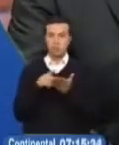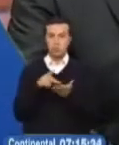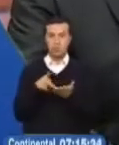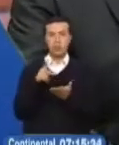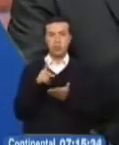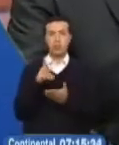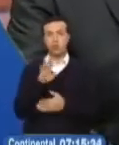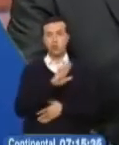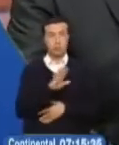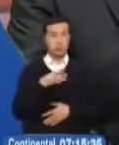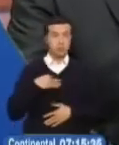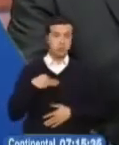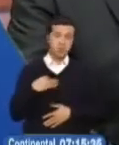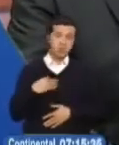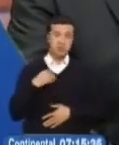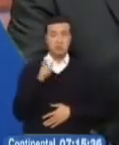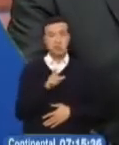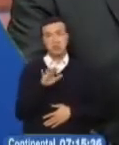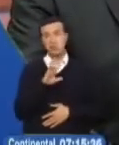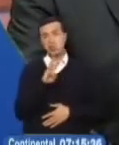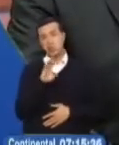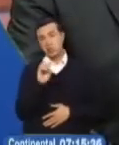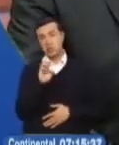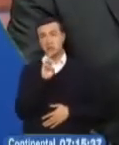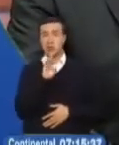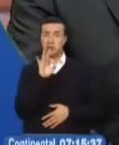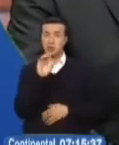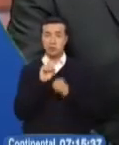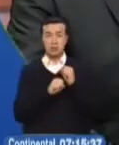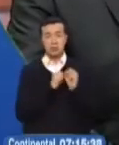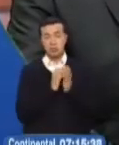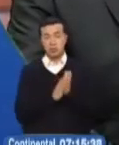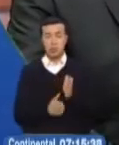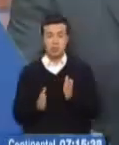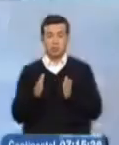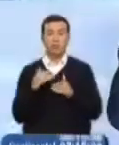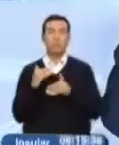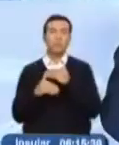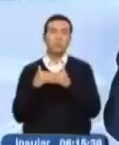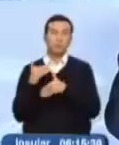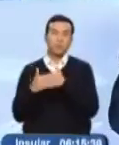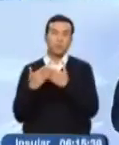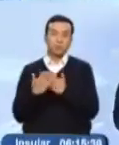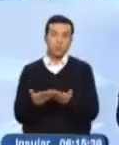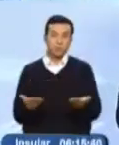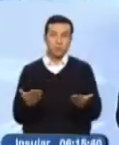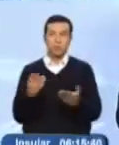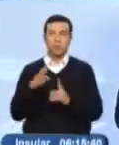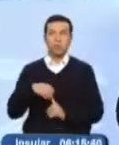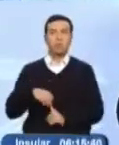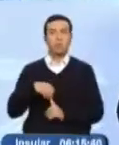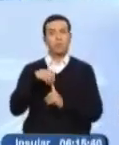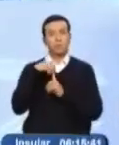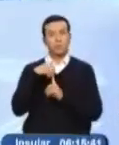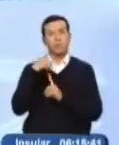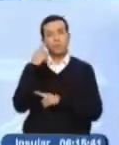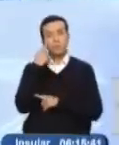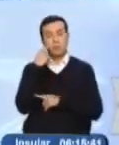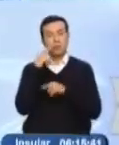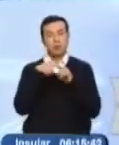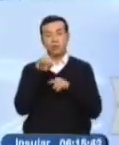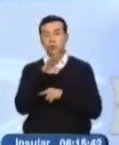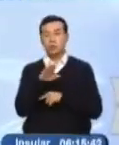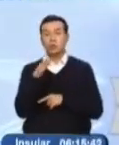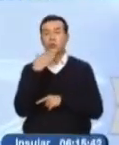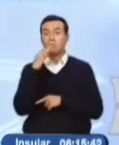casos voluntarios que son personas de entre 60 y 69 años como digo entran a un proceso de priorización dependiendo de